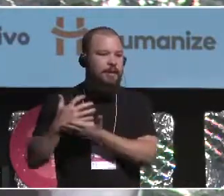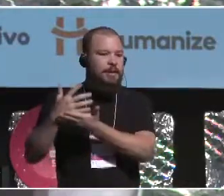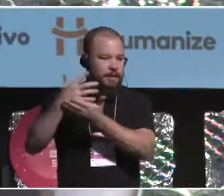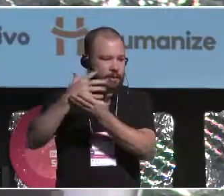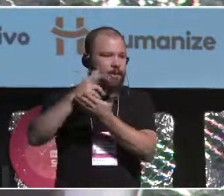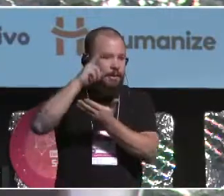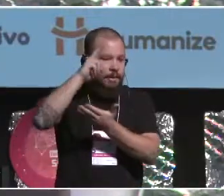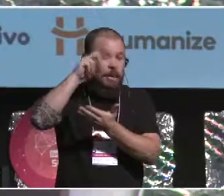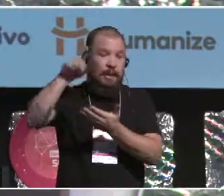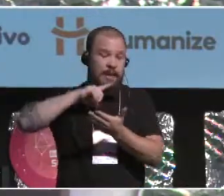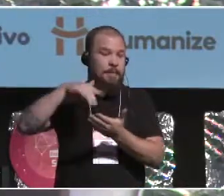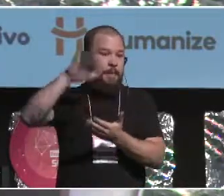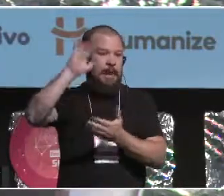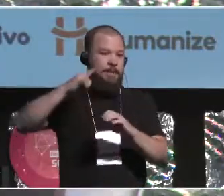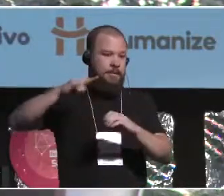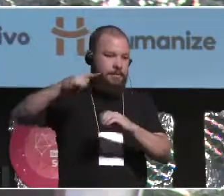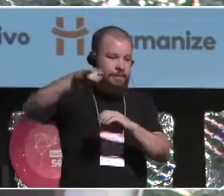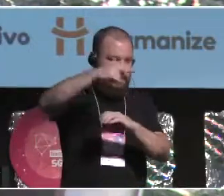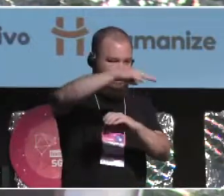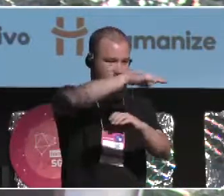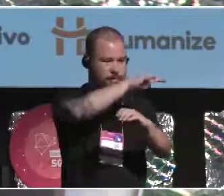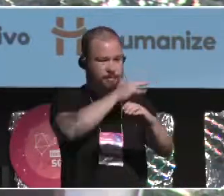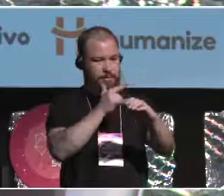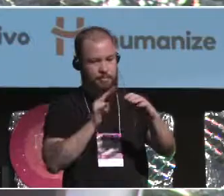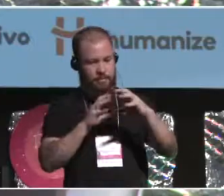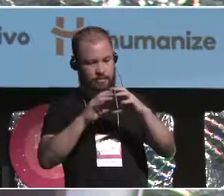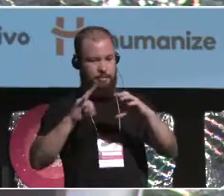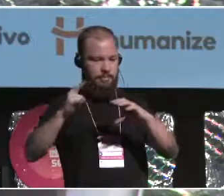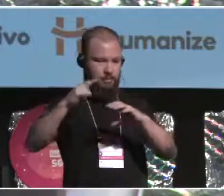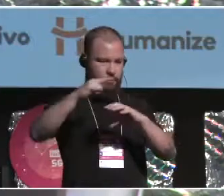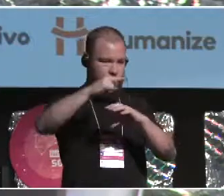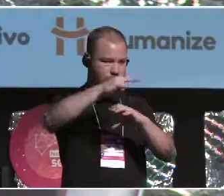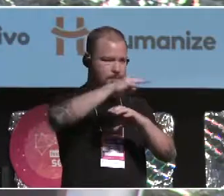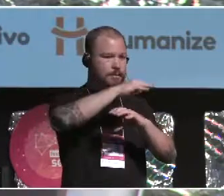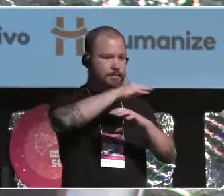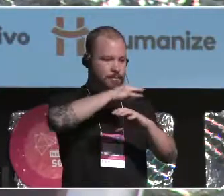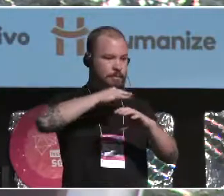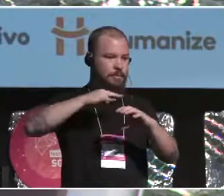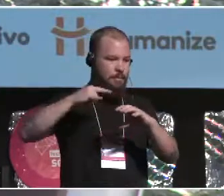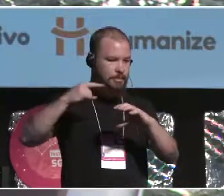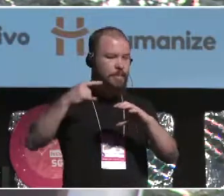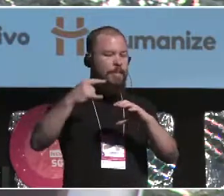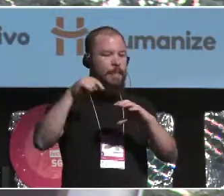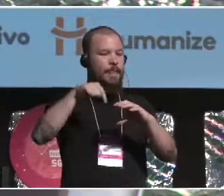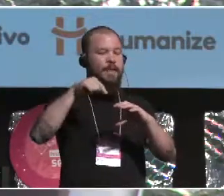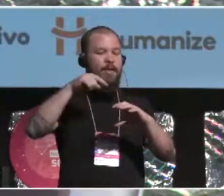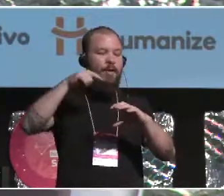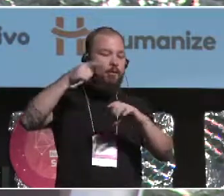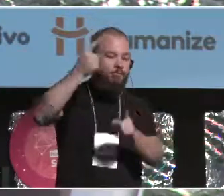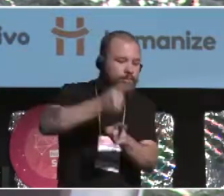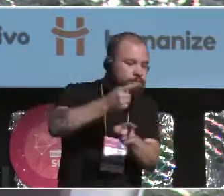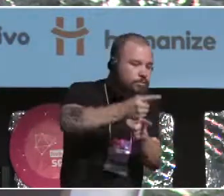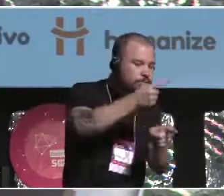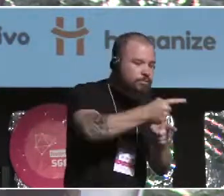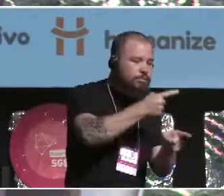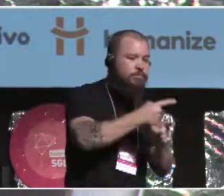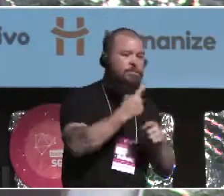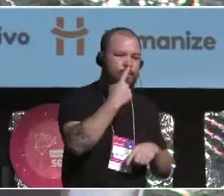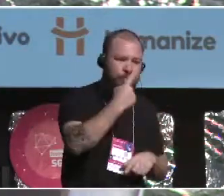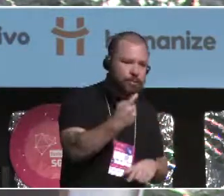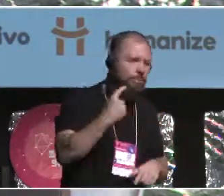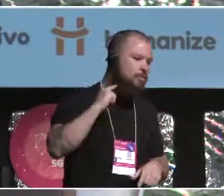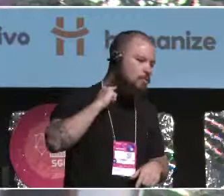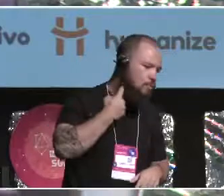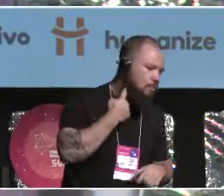en un río se está viendo la contaminación fuertemente por la minería ilegal de oro. ¿Sí? Eso